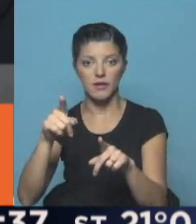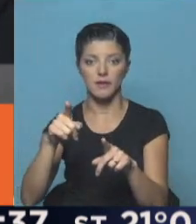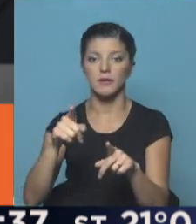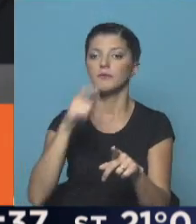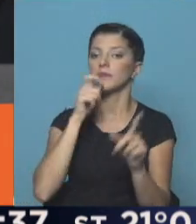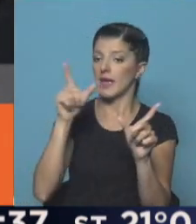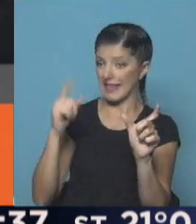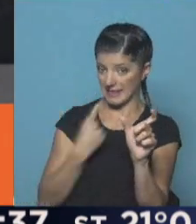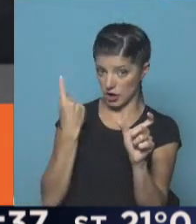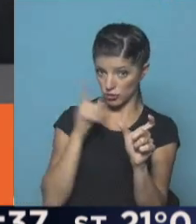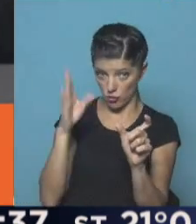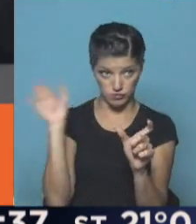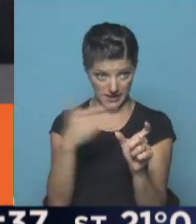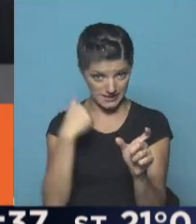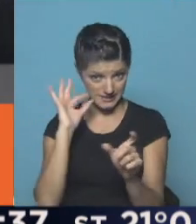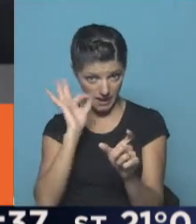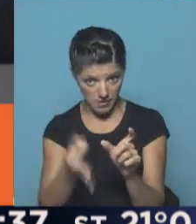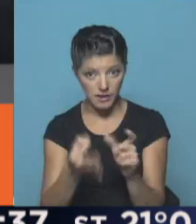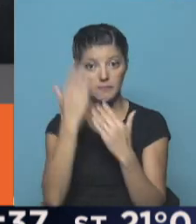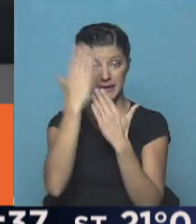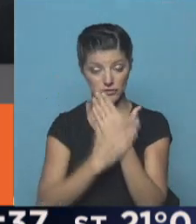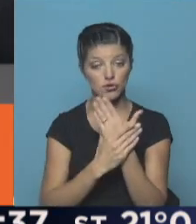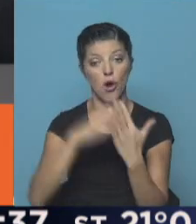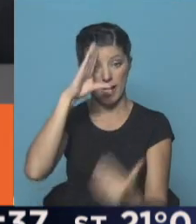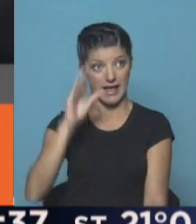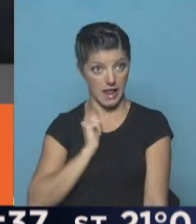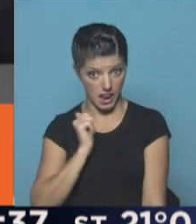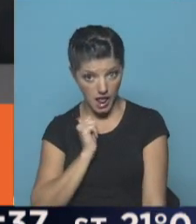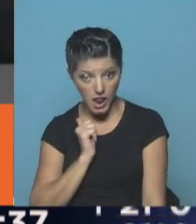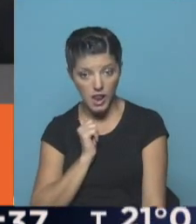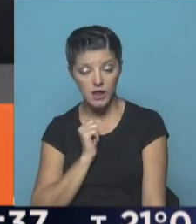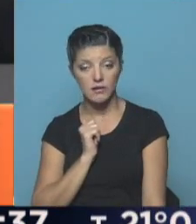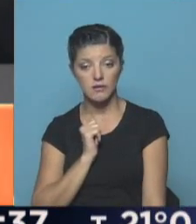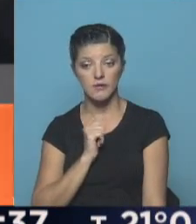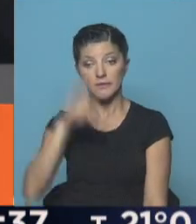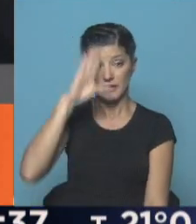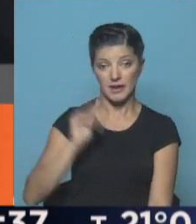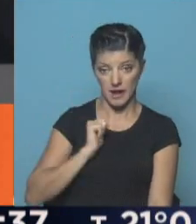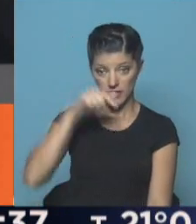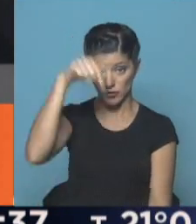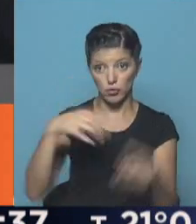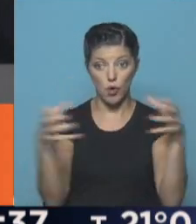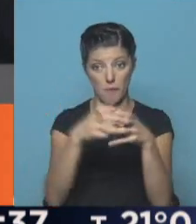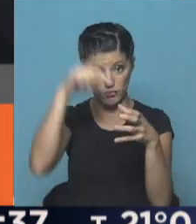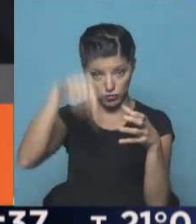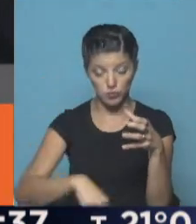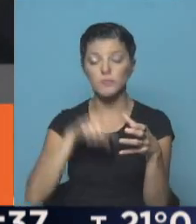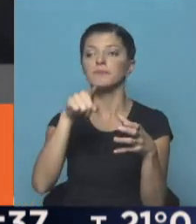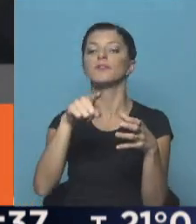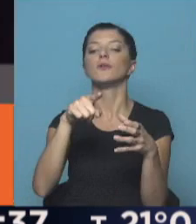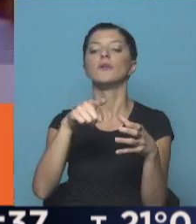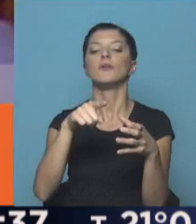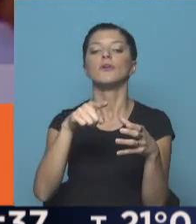cuyo director, como sabe, ministro, es un general, que era general de Comando Sur. Sí. Y su idea de